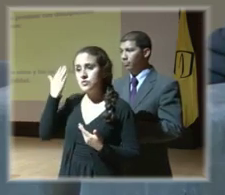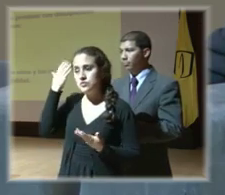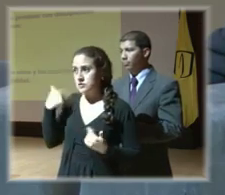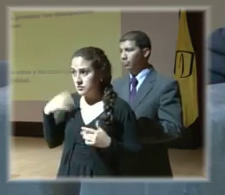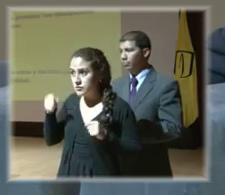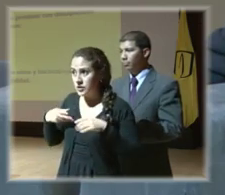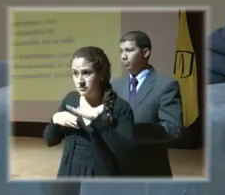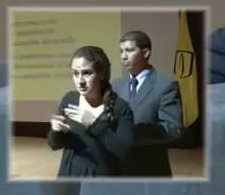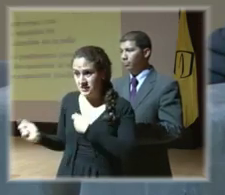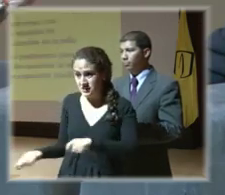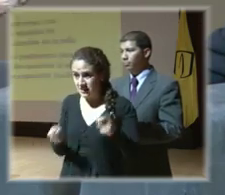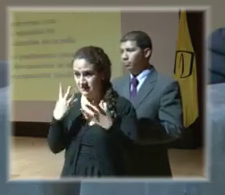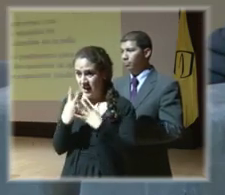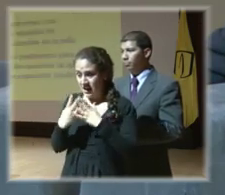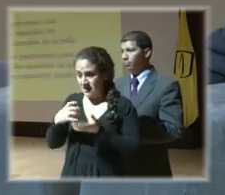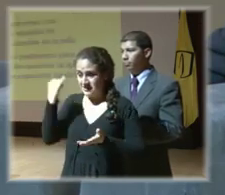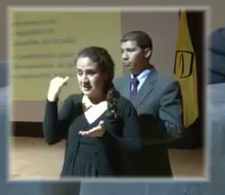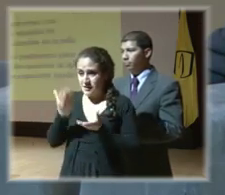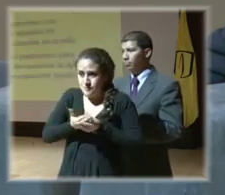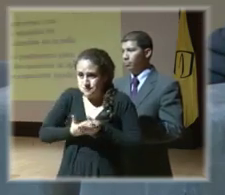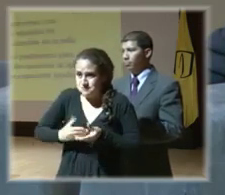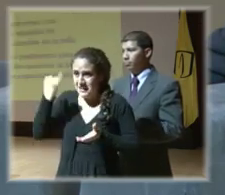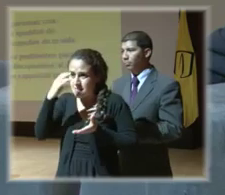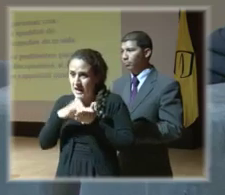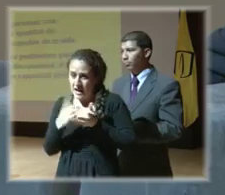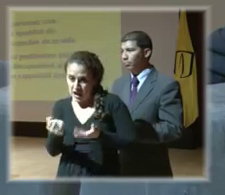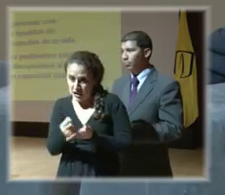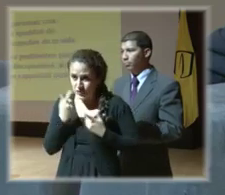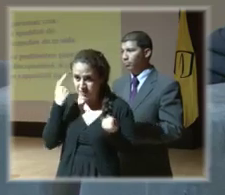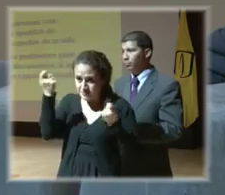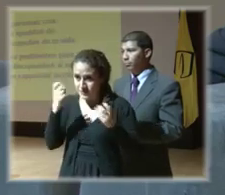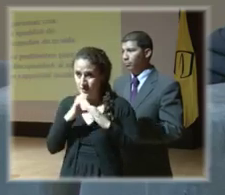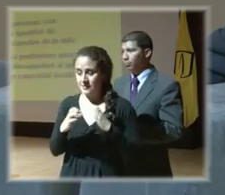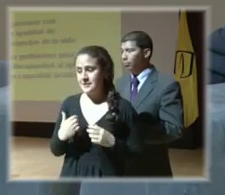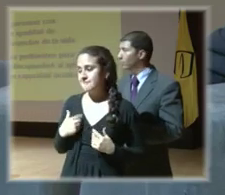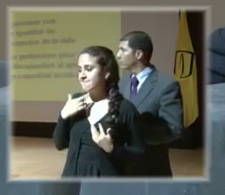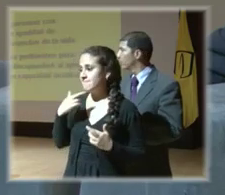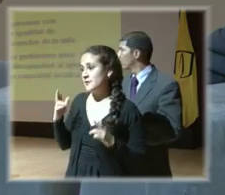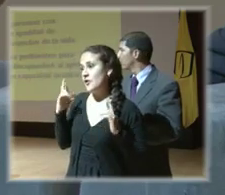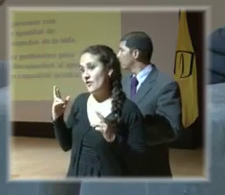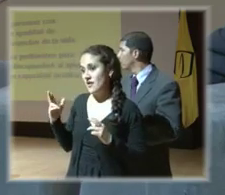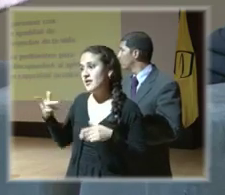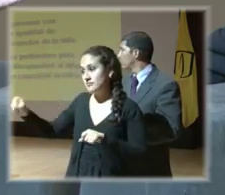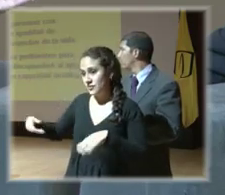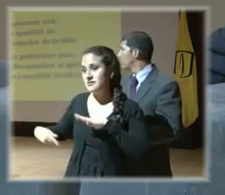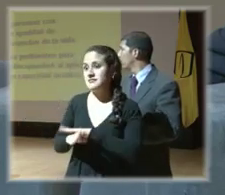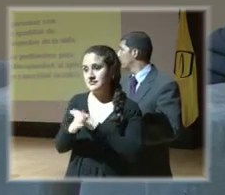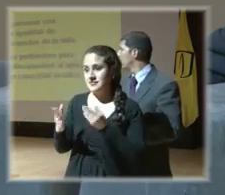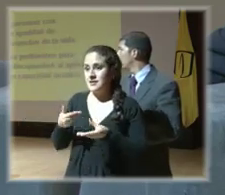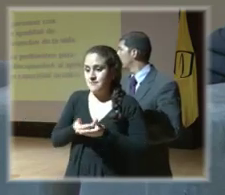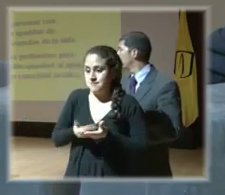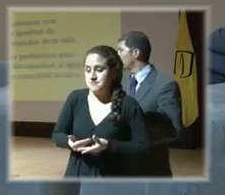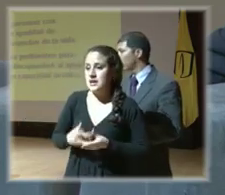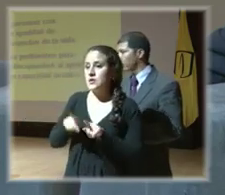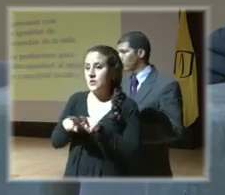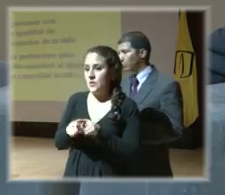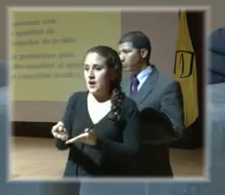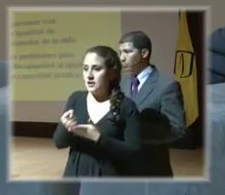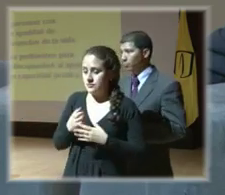entrar eso a una cárcel. Y yo decía, me encantaría que no los dejen, porque eso sería un primer juicio de me